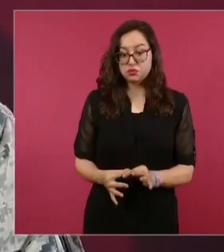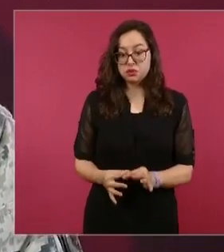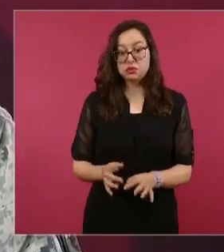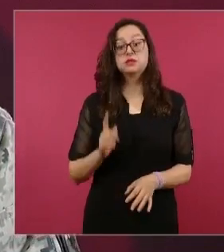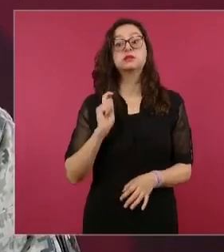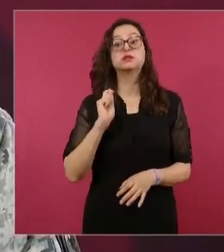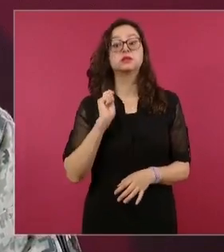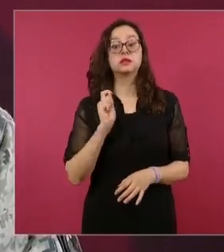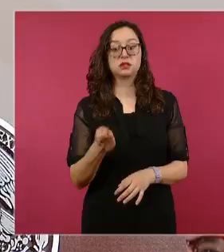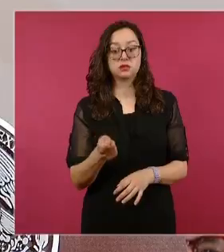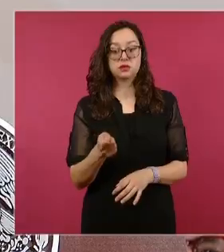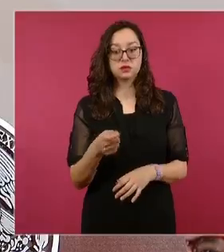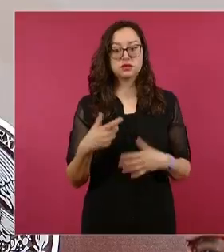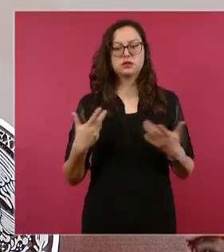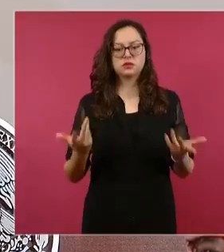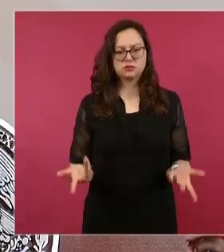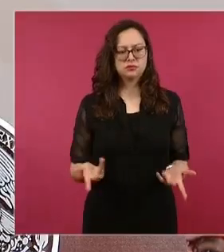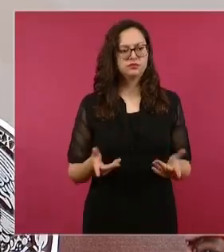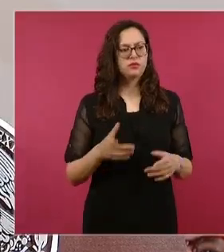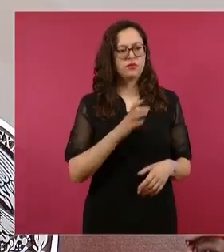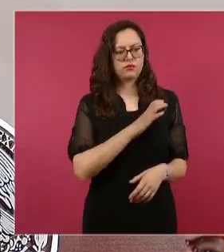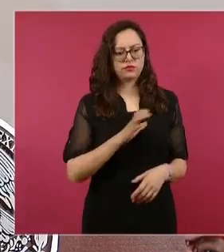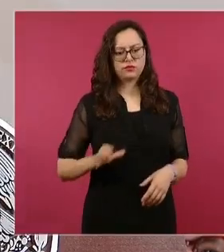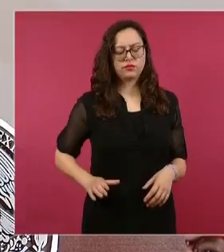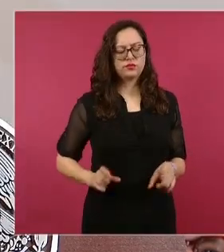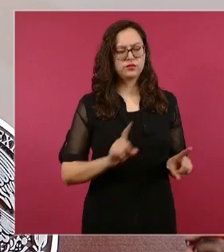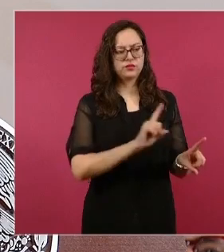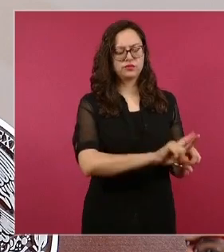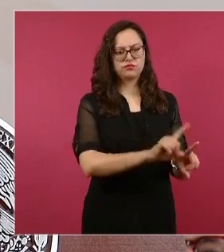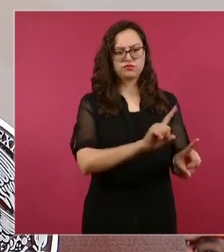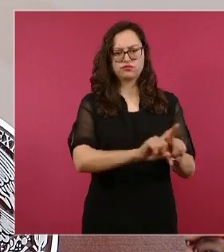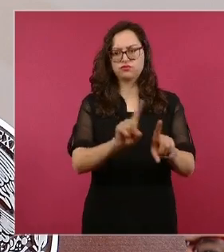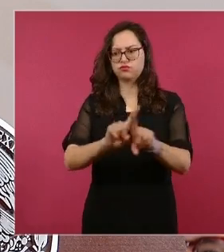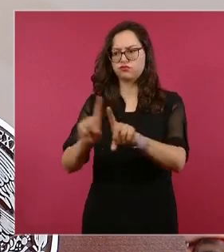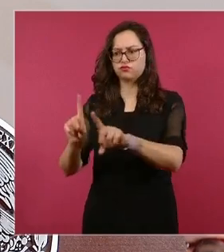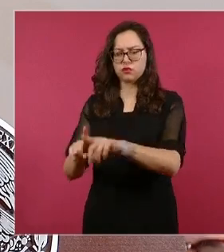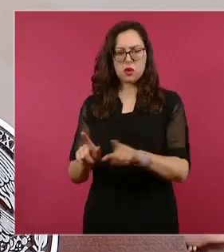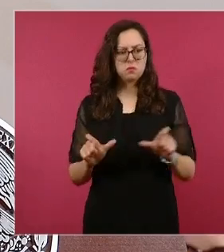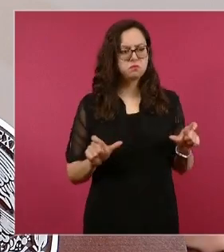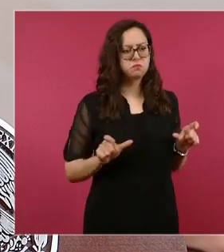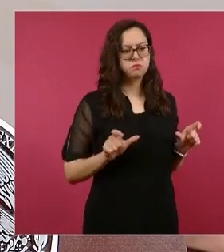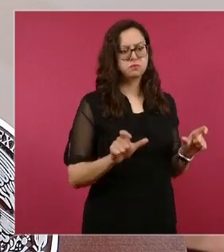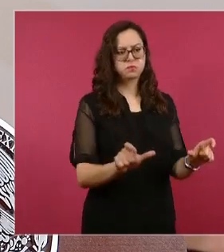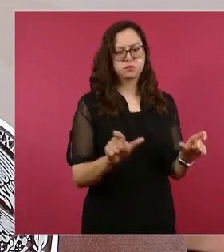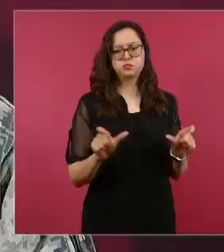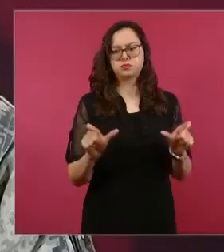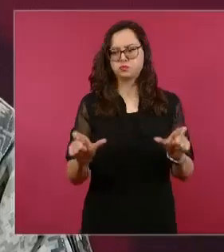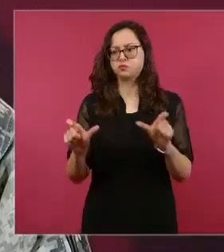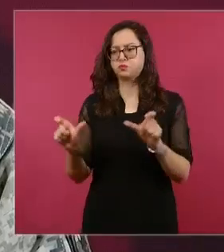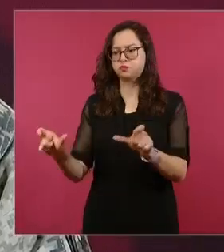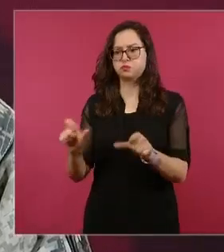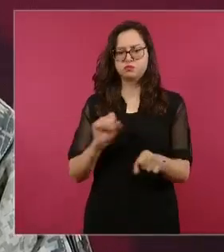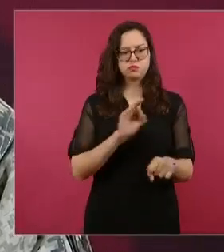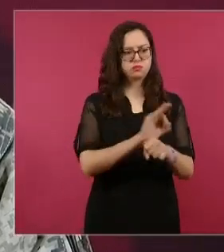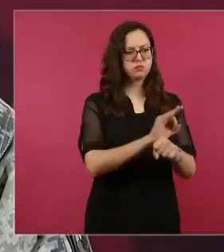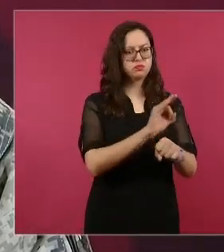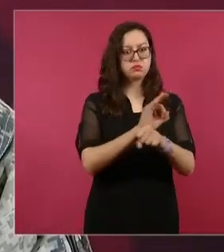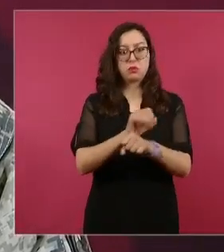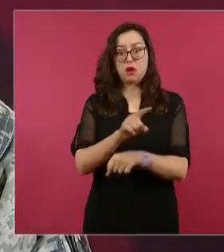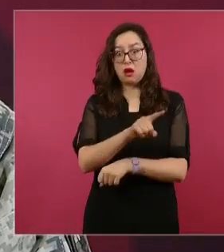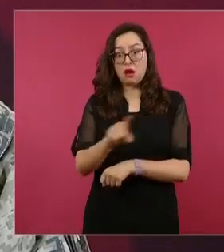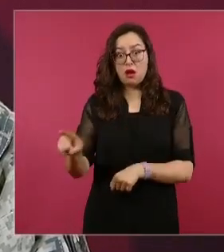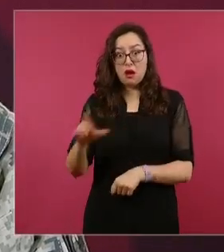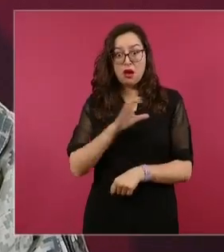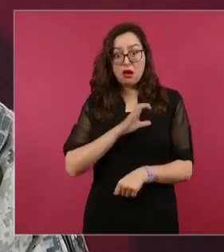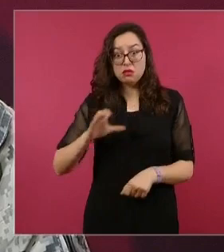capacidad para proporcionar la seguridad a los diferentes candidatos que participan en los procesos electorales sin requerir algún tipo